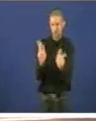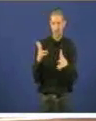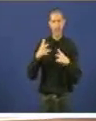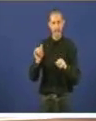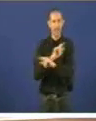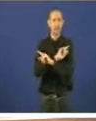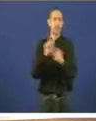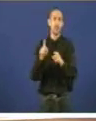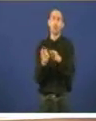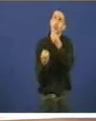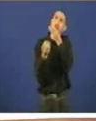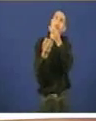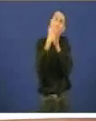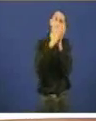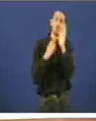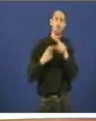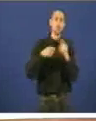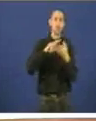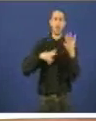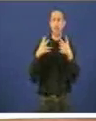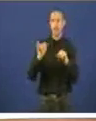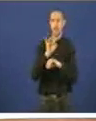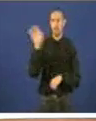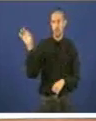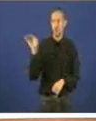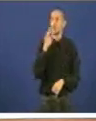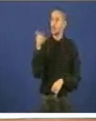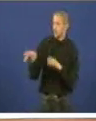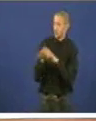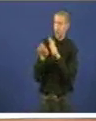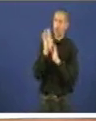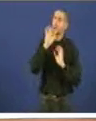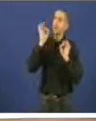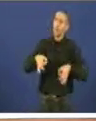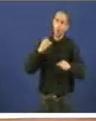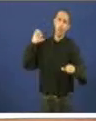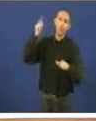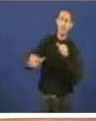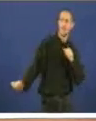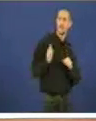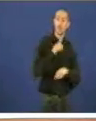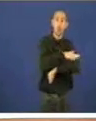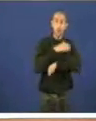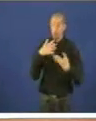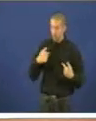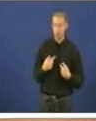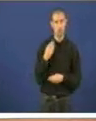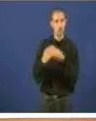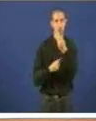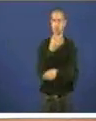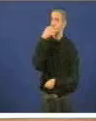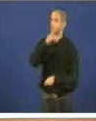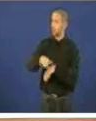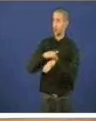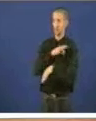sometido a informe da Xunta de Galicia. Por eso vostedes siga coa mesma falsedade co goberno actual. Eu non o vou a facer, señoría.